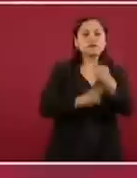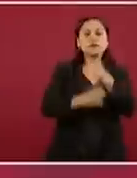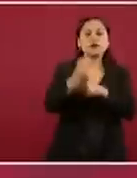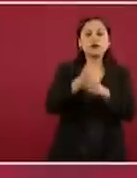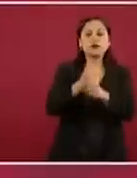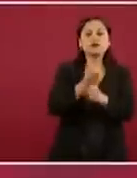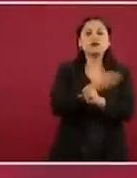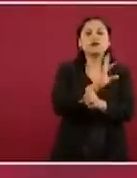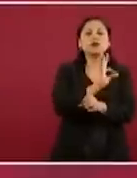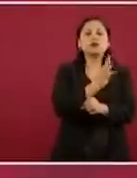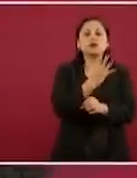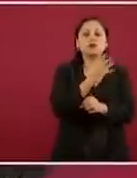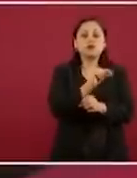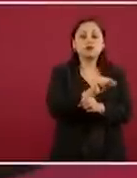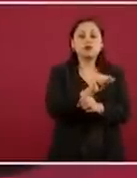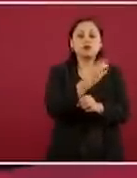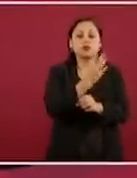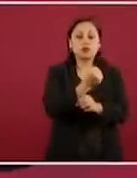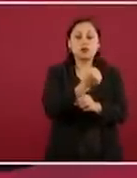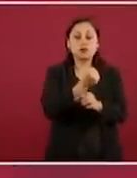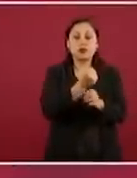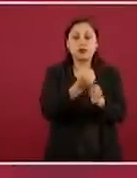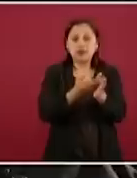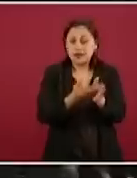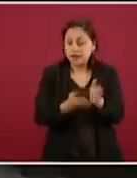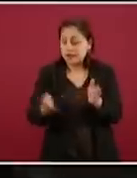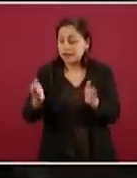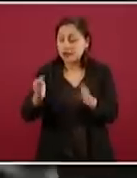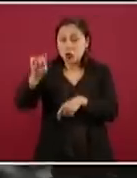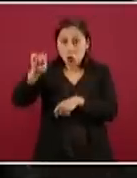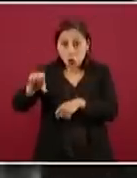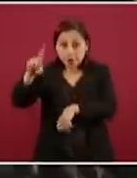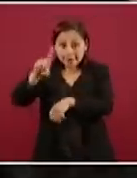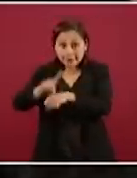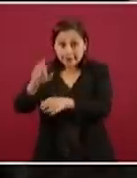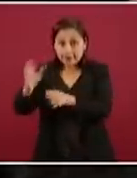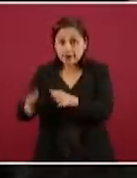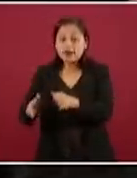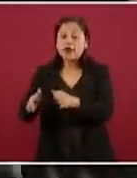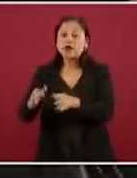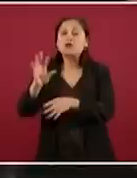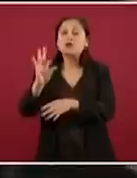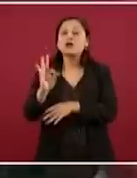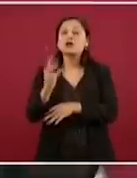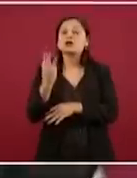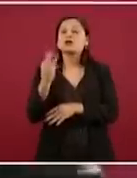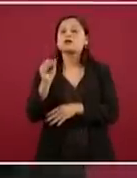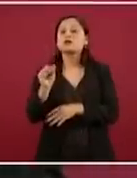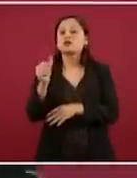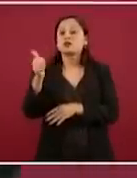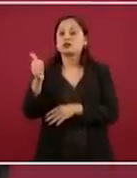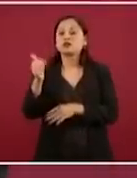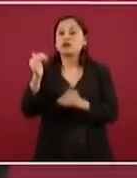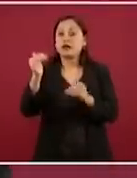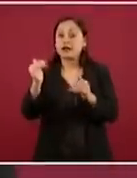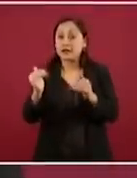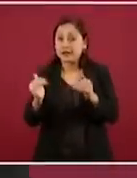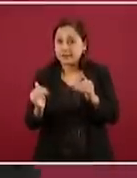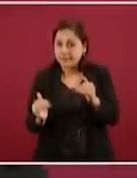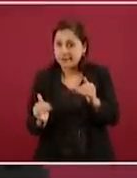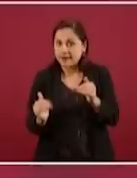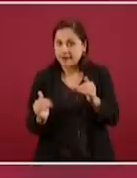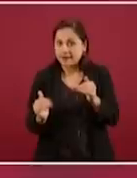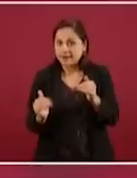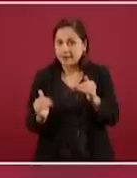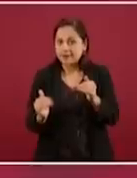44.9. Y estamos hasta el día de hoy en 43.6, o sea, estamos abajo. Eso no quiere decir